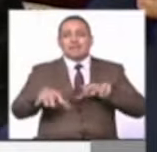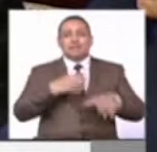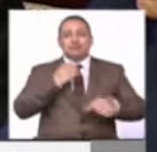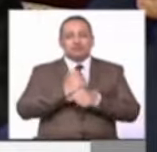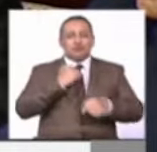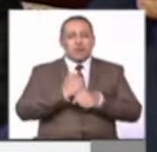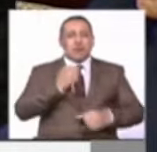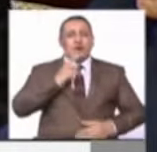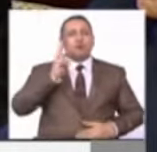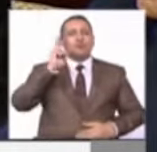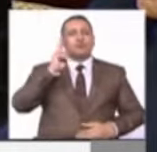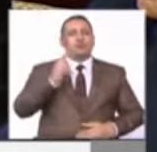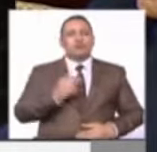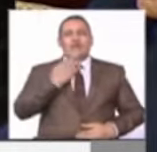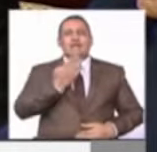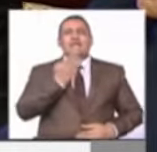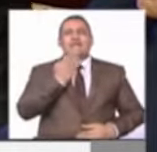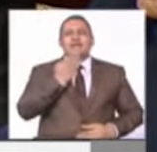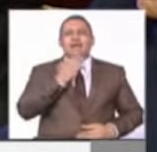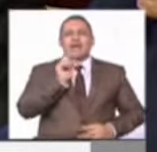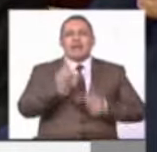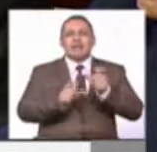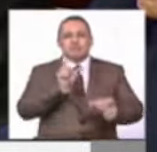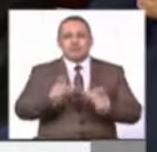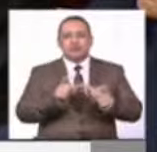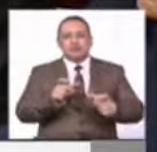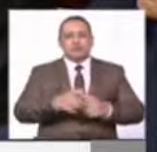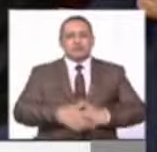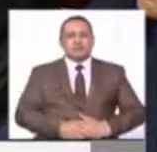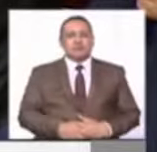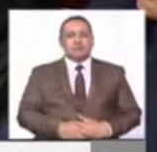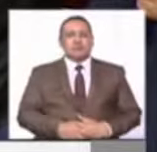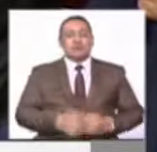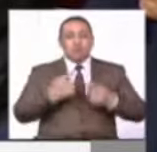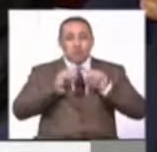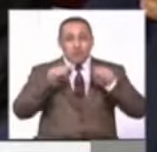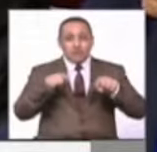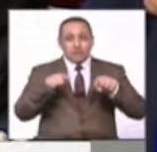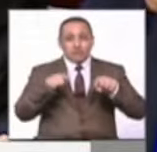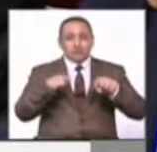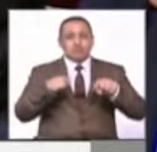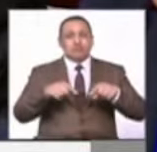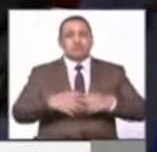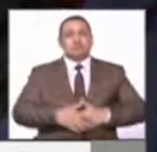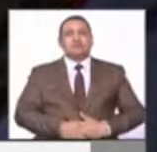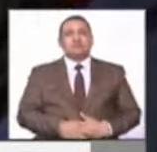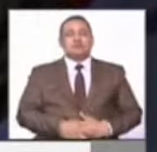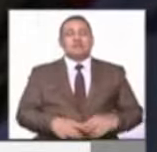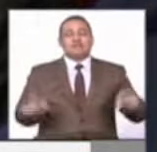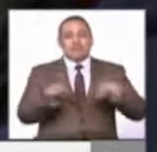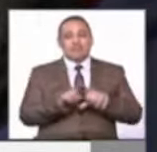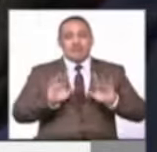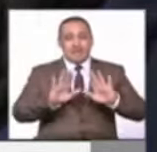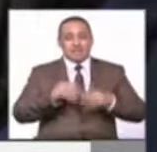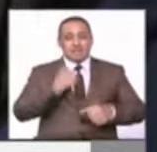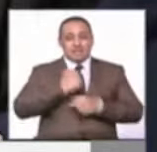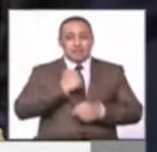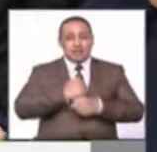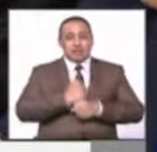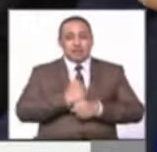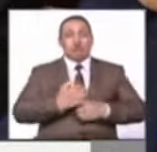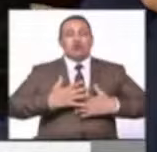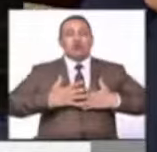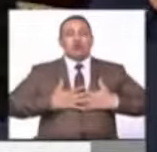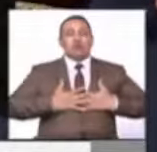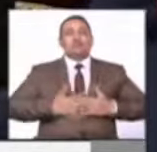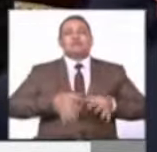pedagógica hacia la ciudadanía por ello en dicha labor como